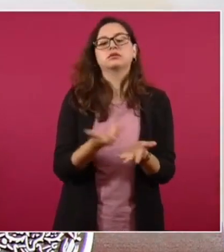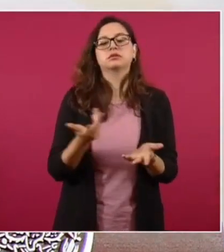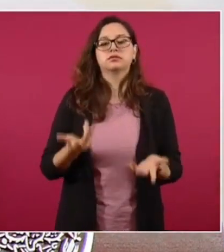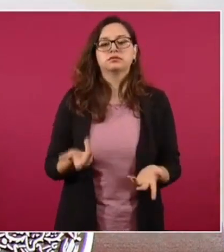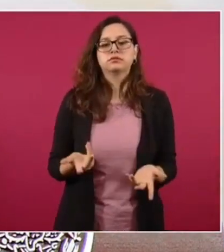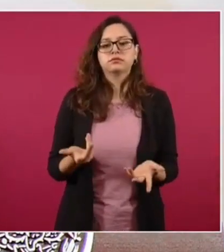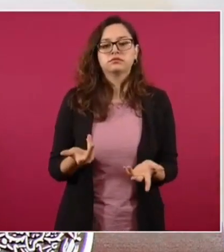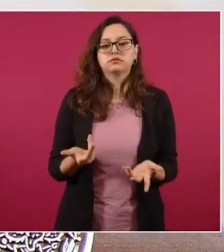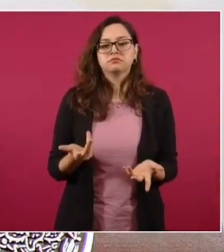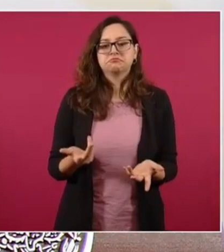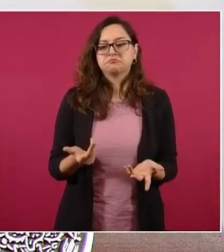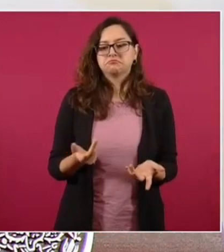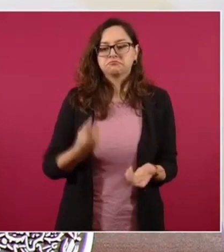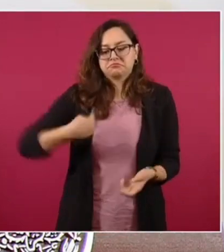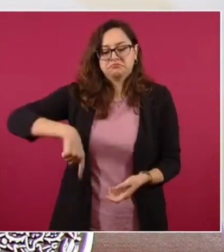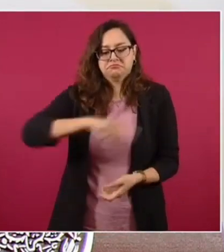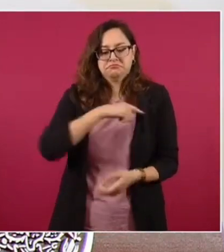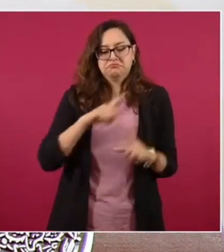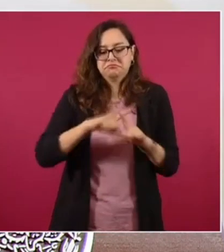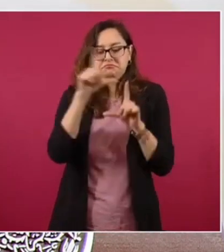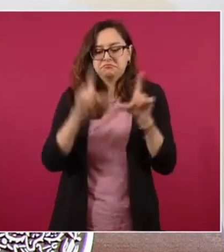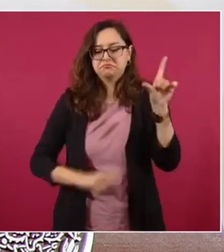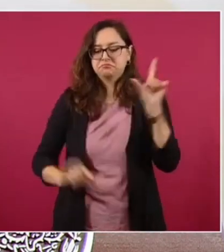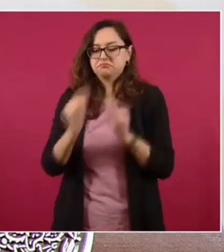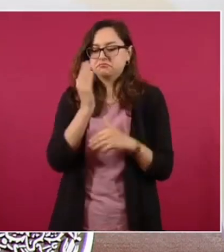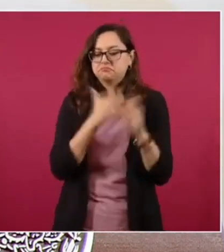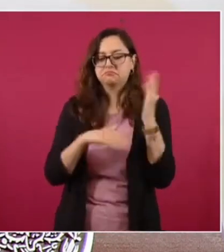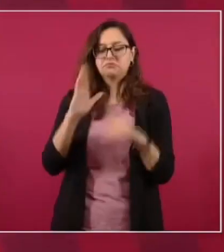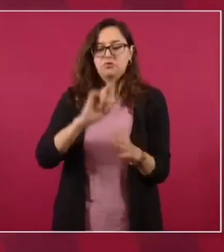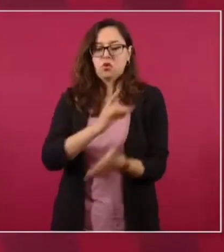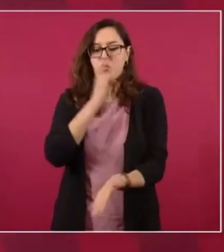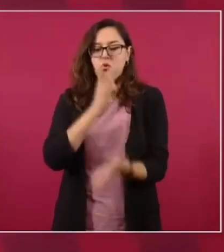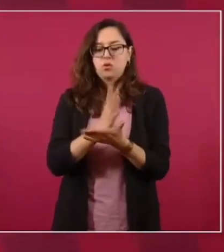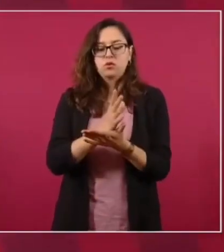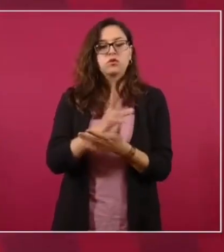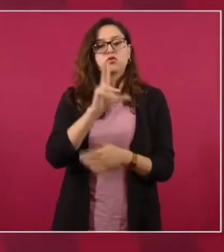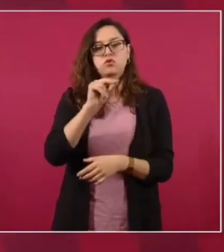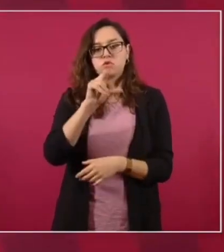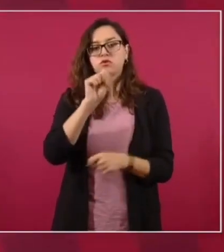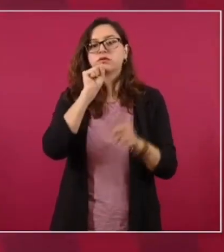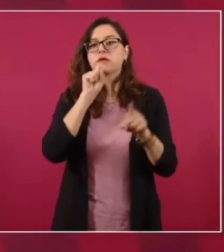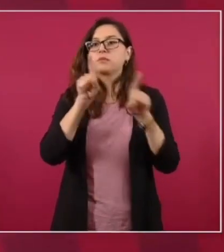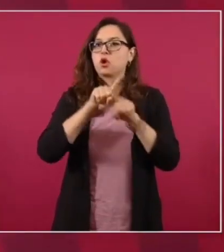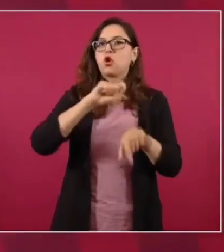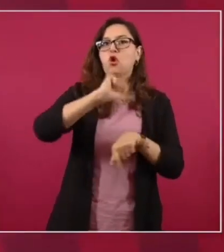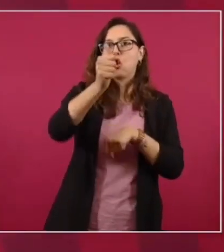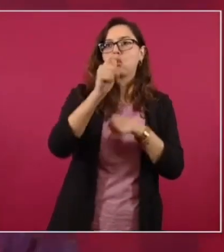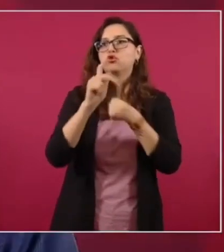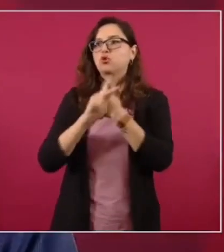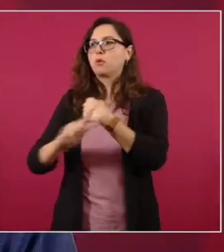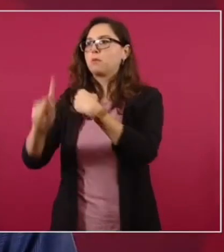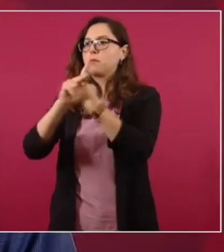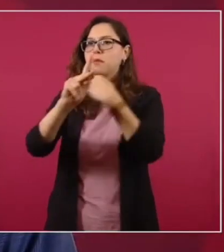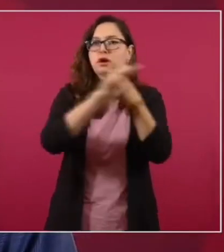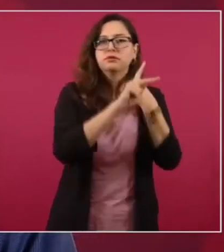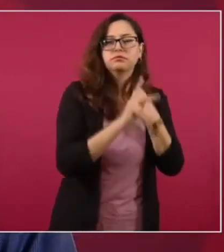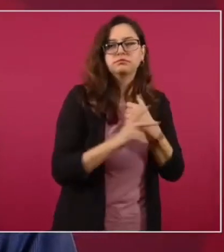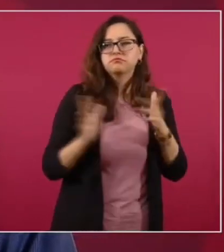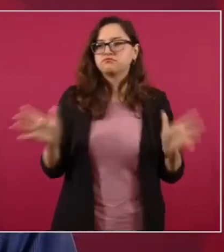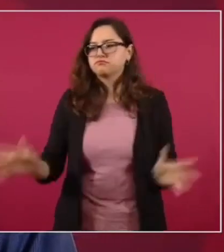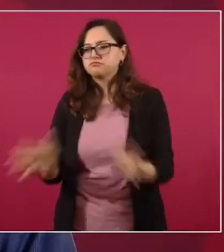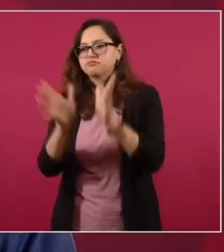que solo nos vaya bien a nosotros. Queremos un país sin fronteras, un